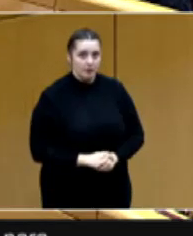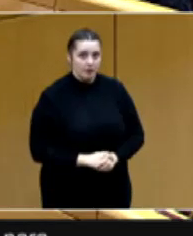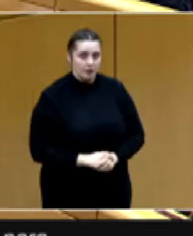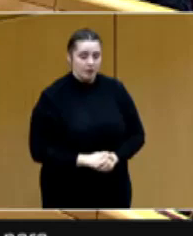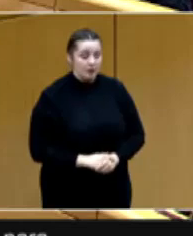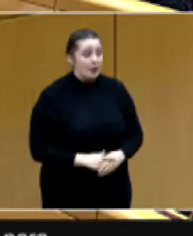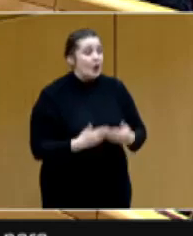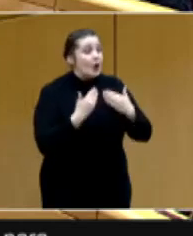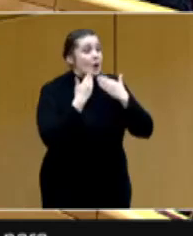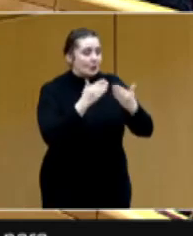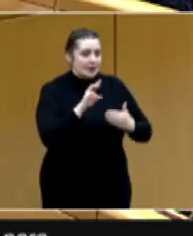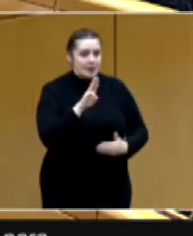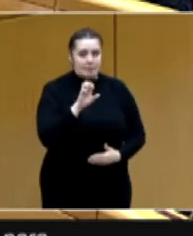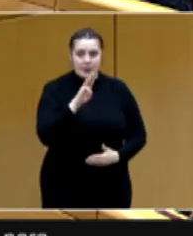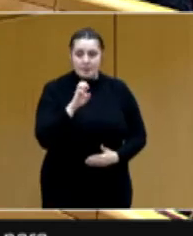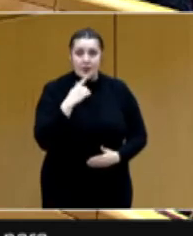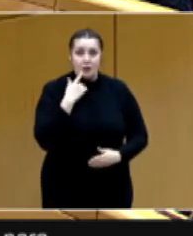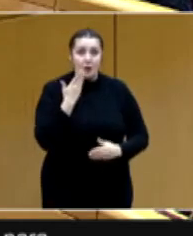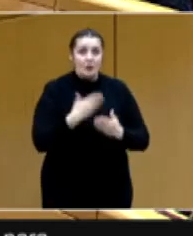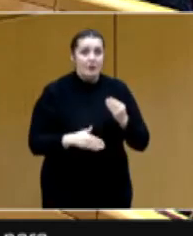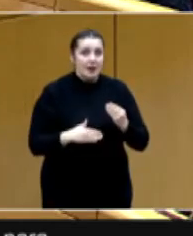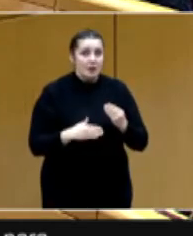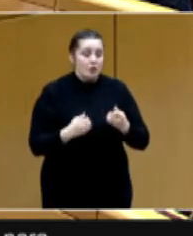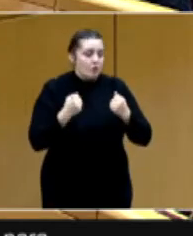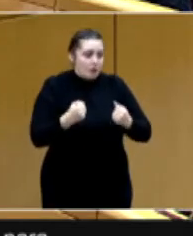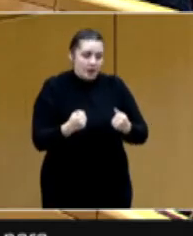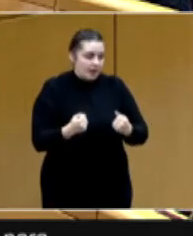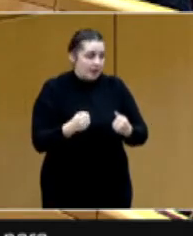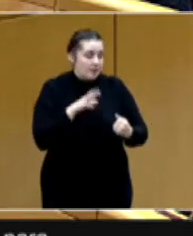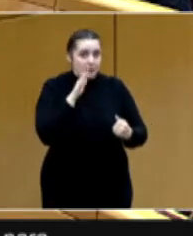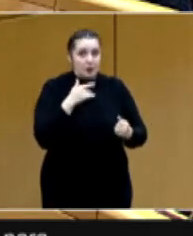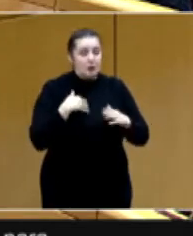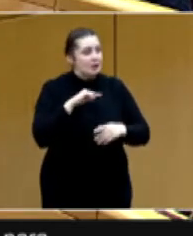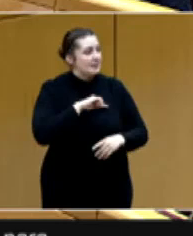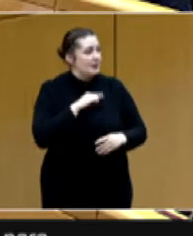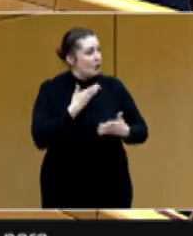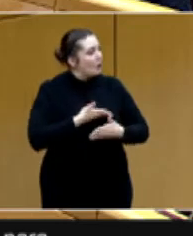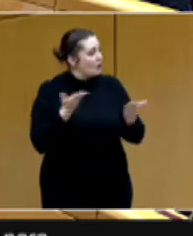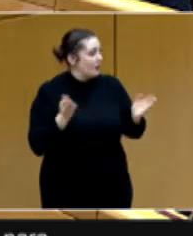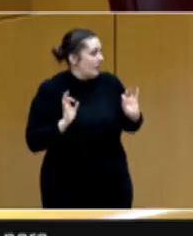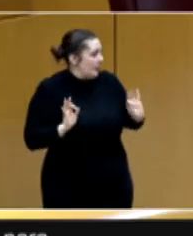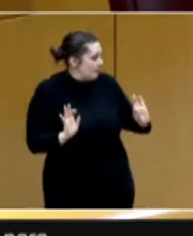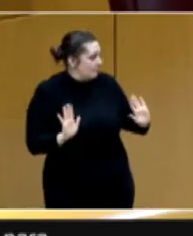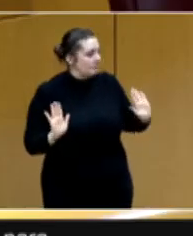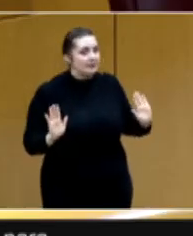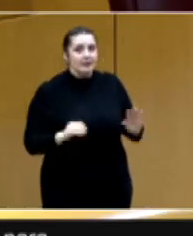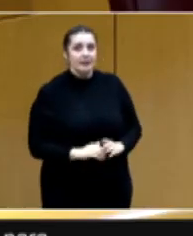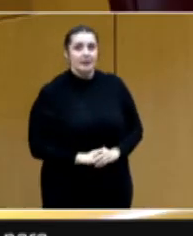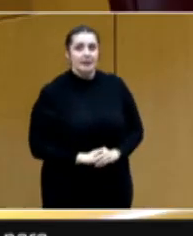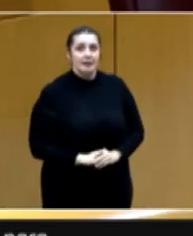Muchas gracias Pepe he cometido un fallo garrafal del libro Pero como me siento en casa se debe a eso y es